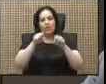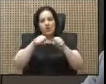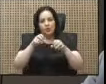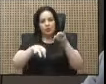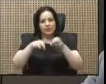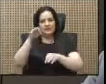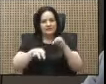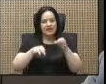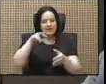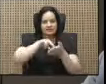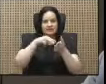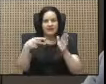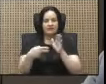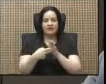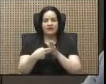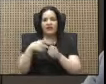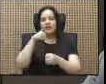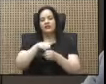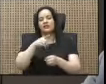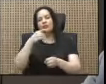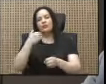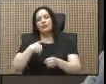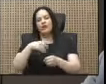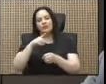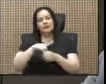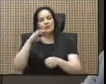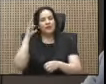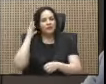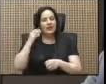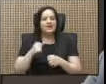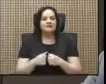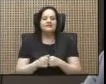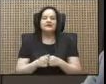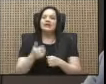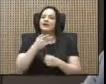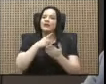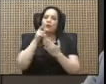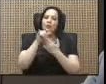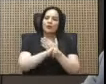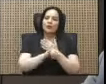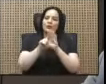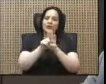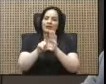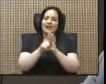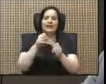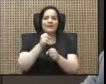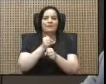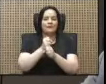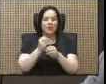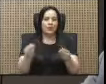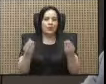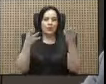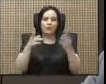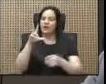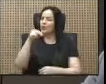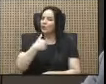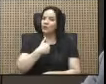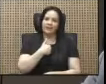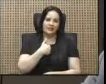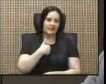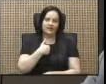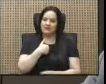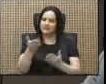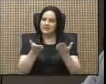decir, diputados y diputadas, que un proyecto de ley de empleo público que no cuente con un